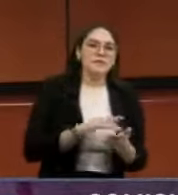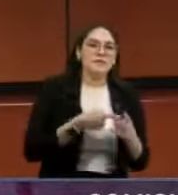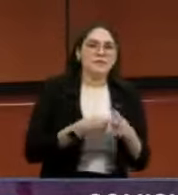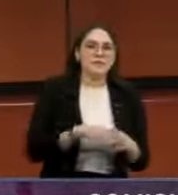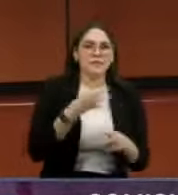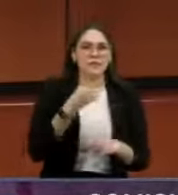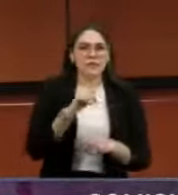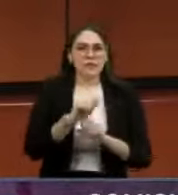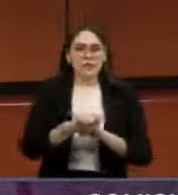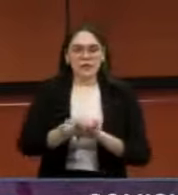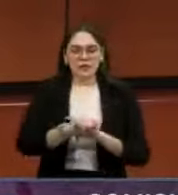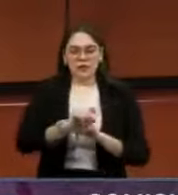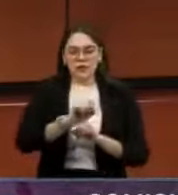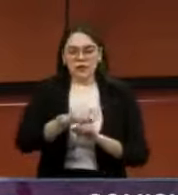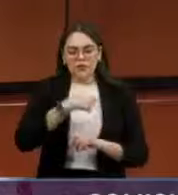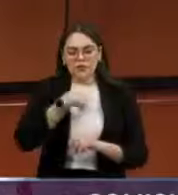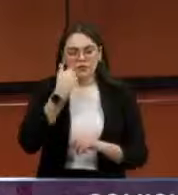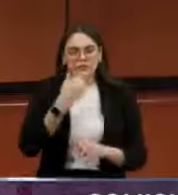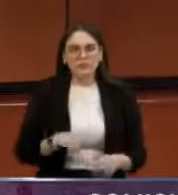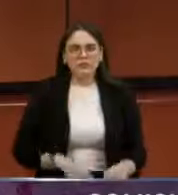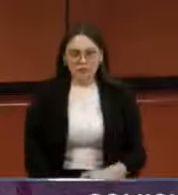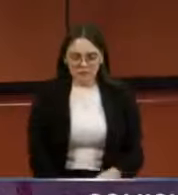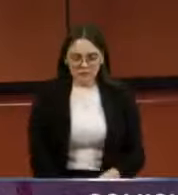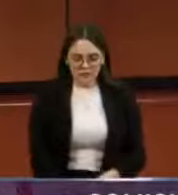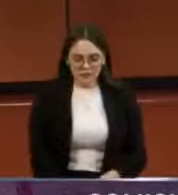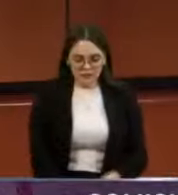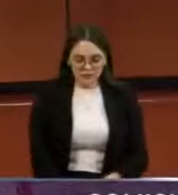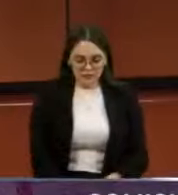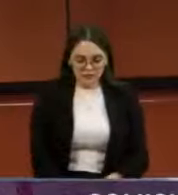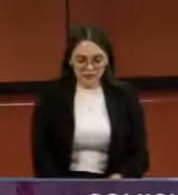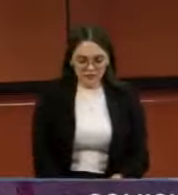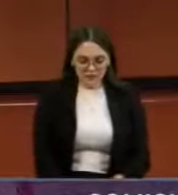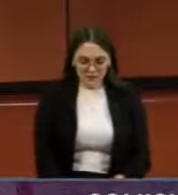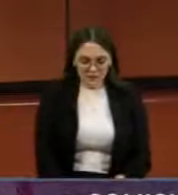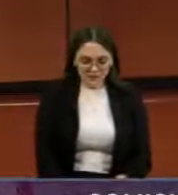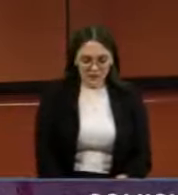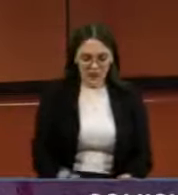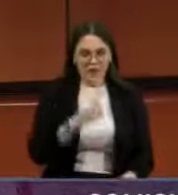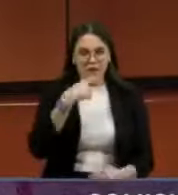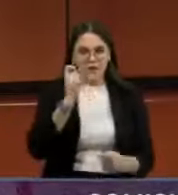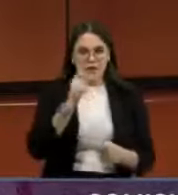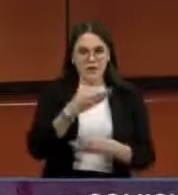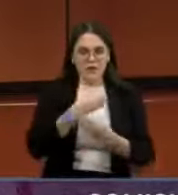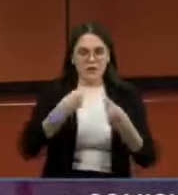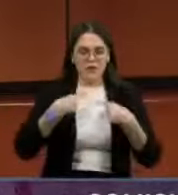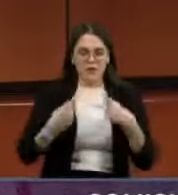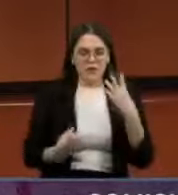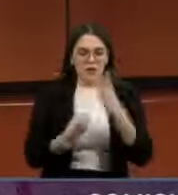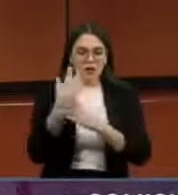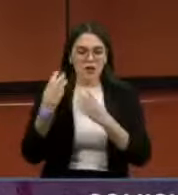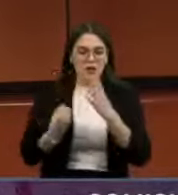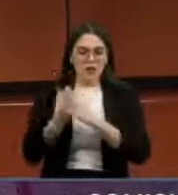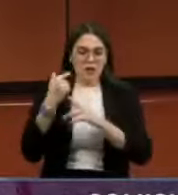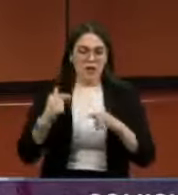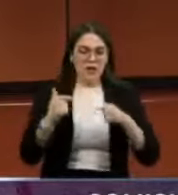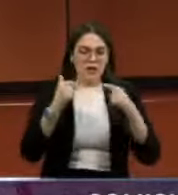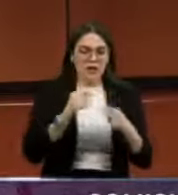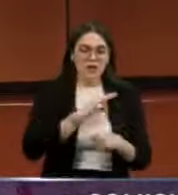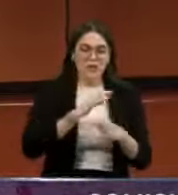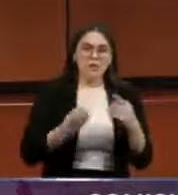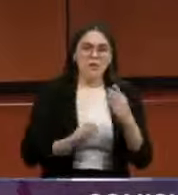continuidad sin detenernos para que las nuevas generaciones vivan de mejor manera y se